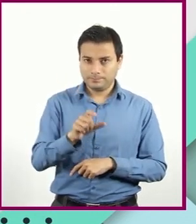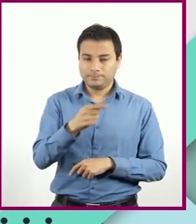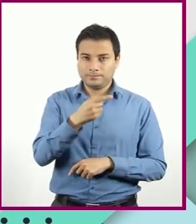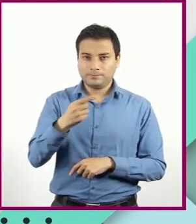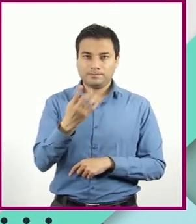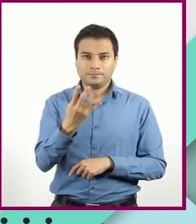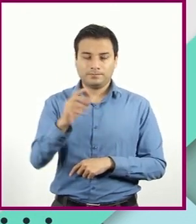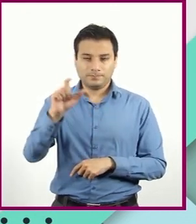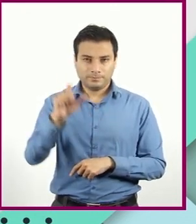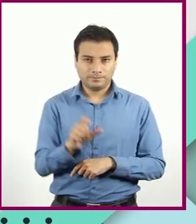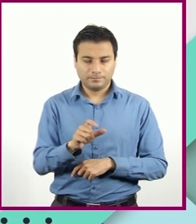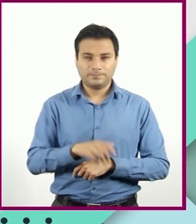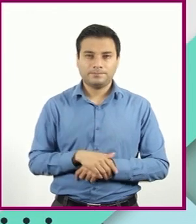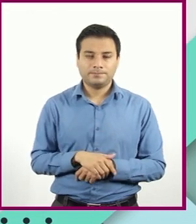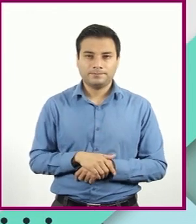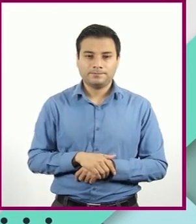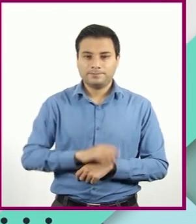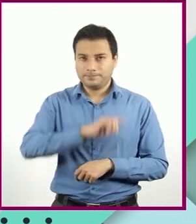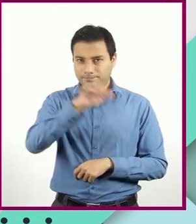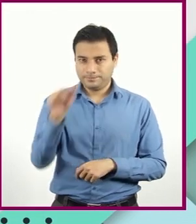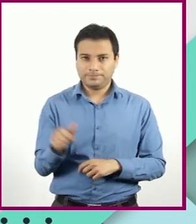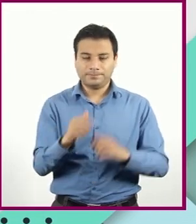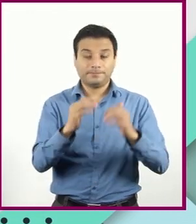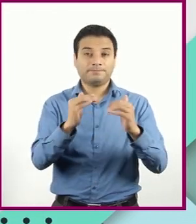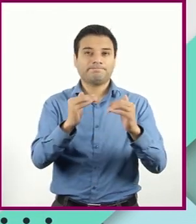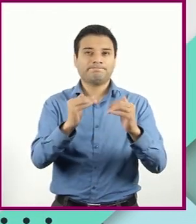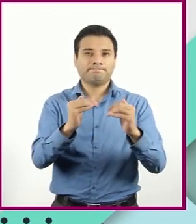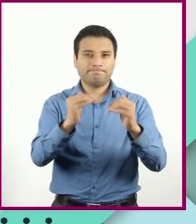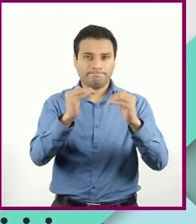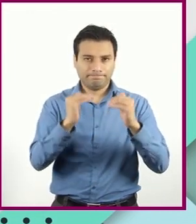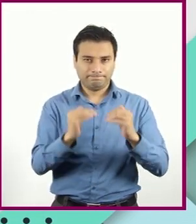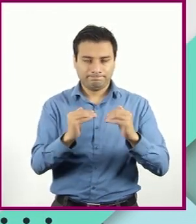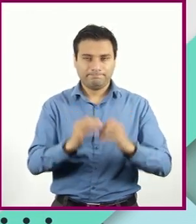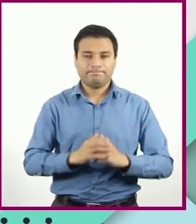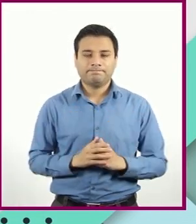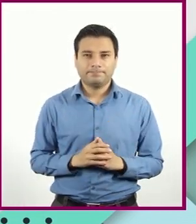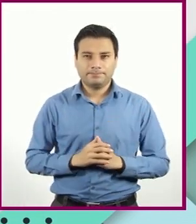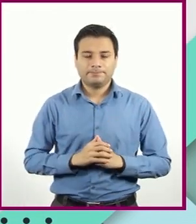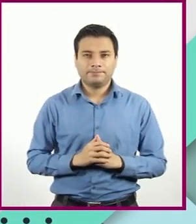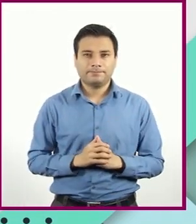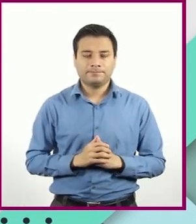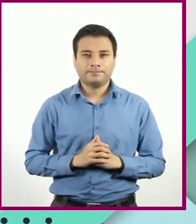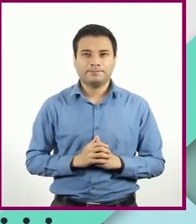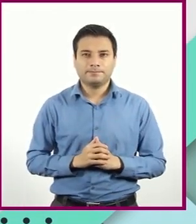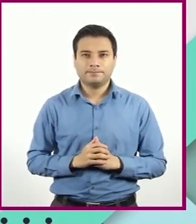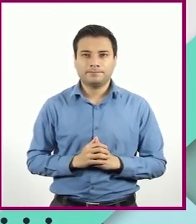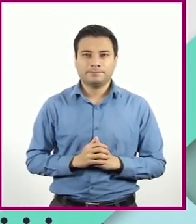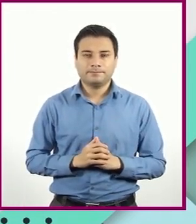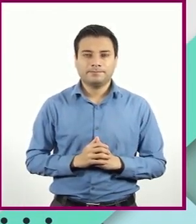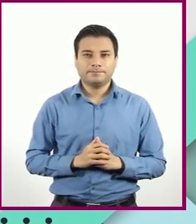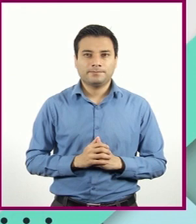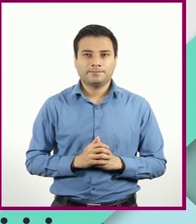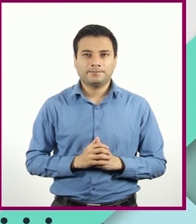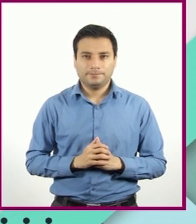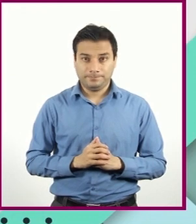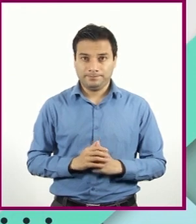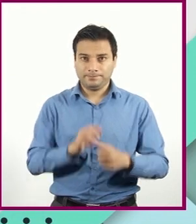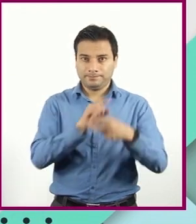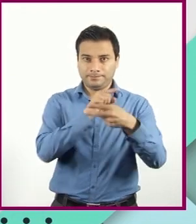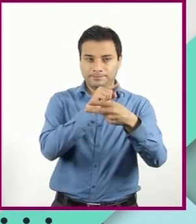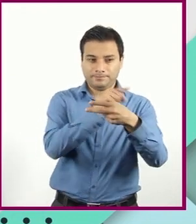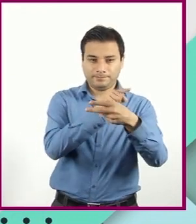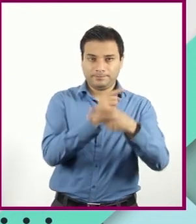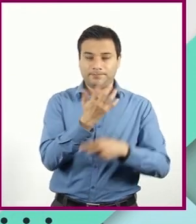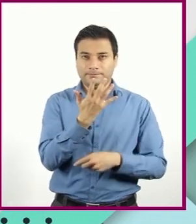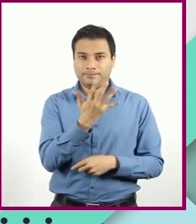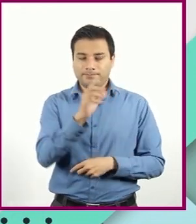4x. Reducimos términos semejantes en cada miembro de la igualdad. Tenemos en el primer miembro